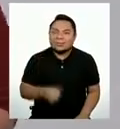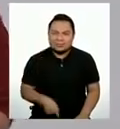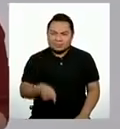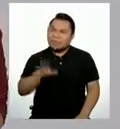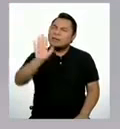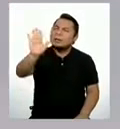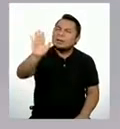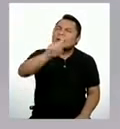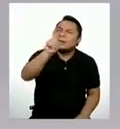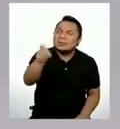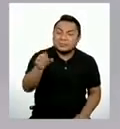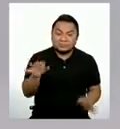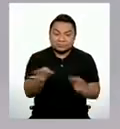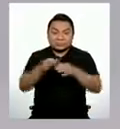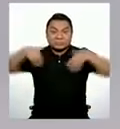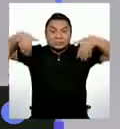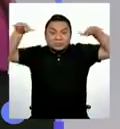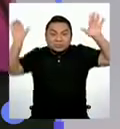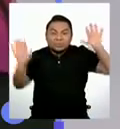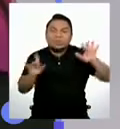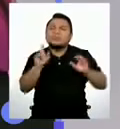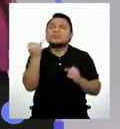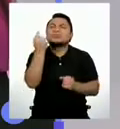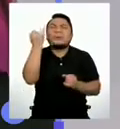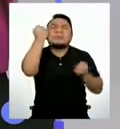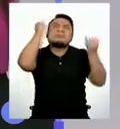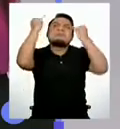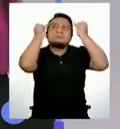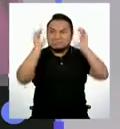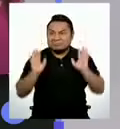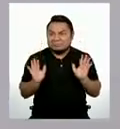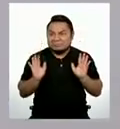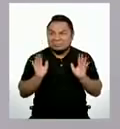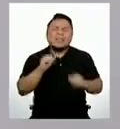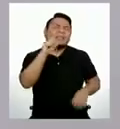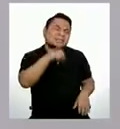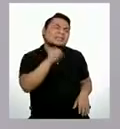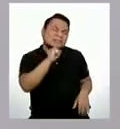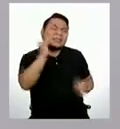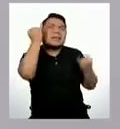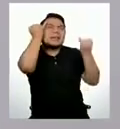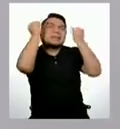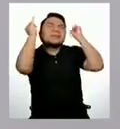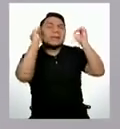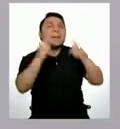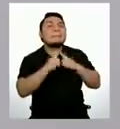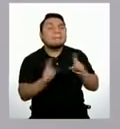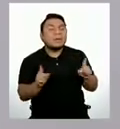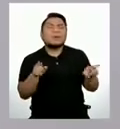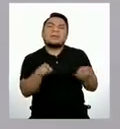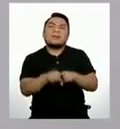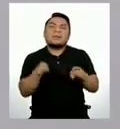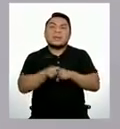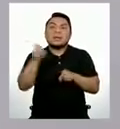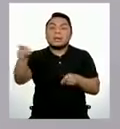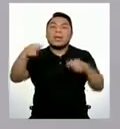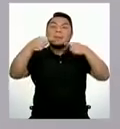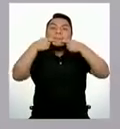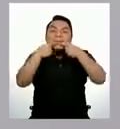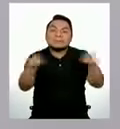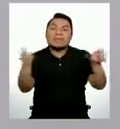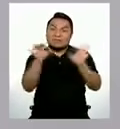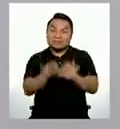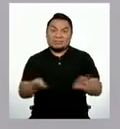espíritu de la selva es solo fantasía, ¿no? Sí, Pati, claro. Pero también nos ha dejado un mensaje importante.